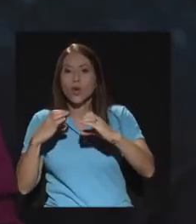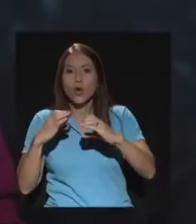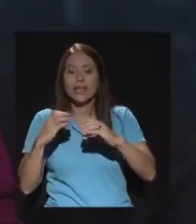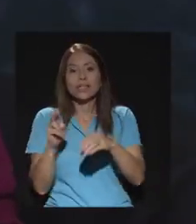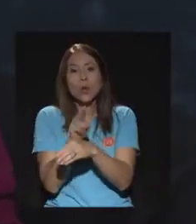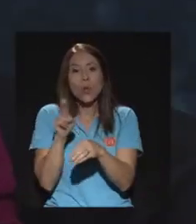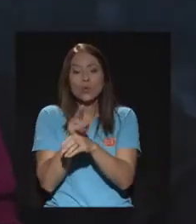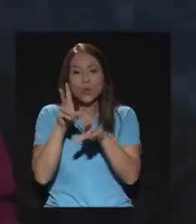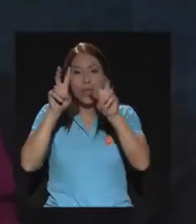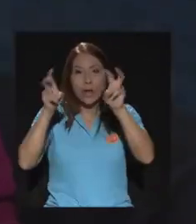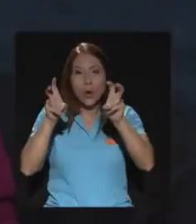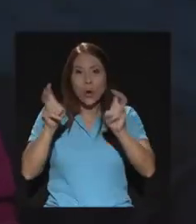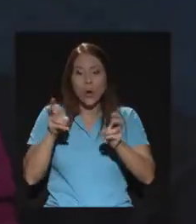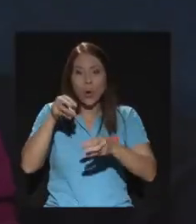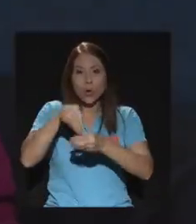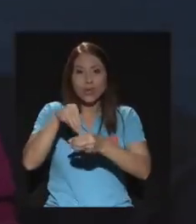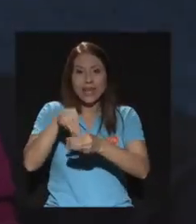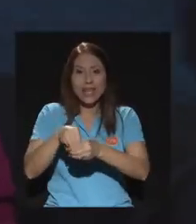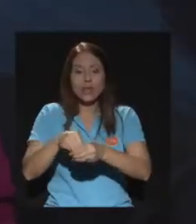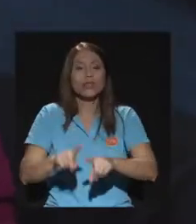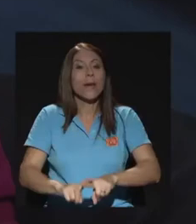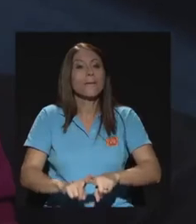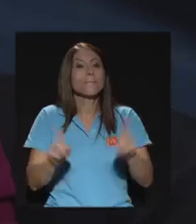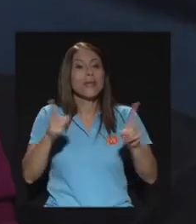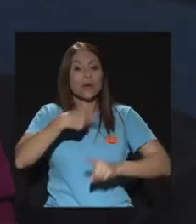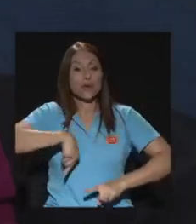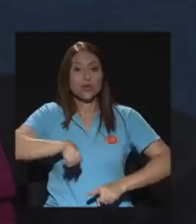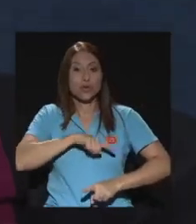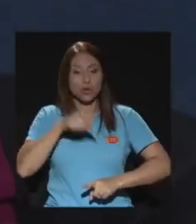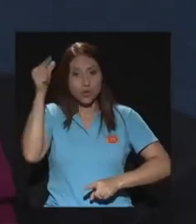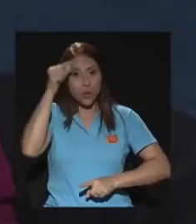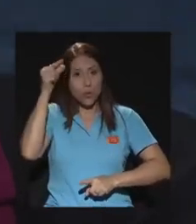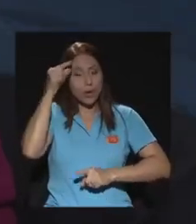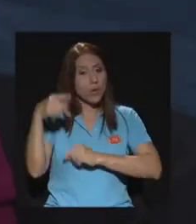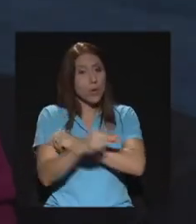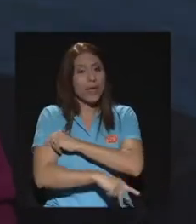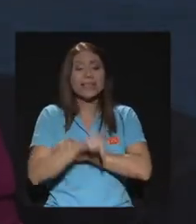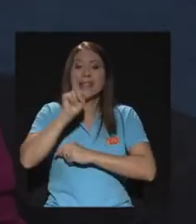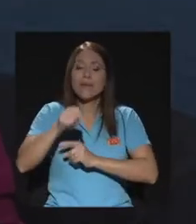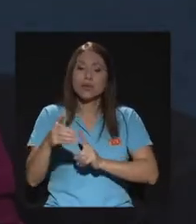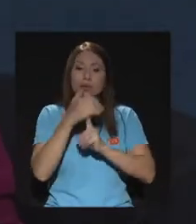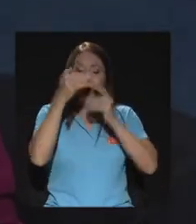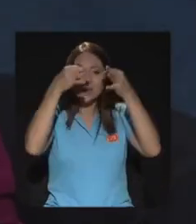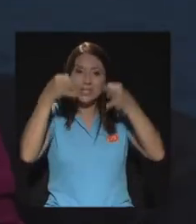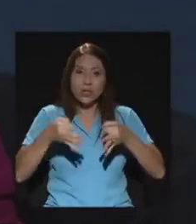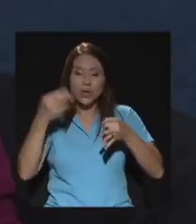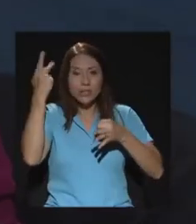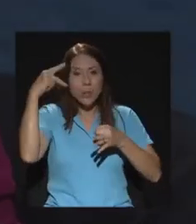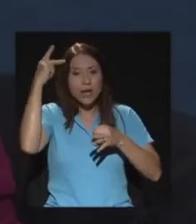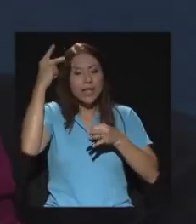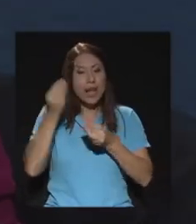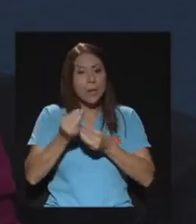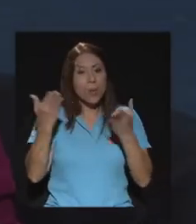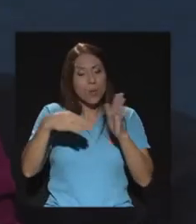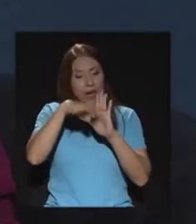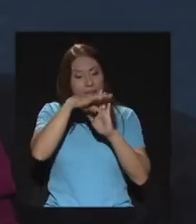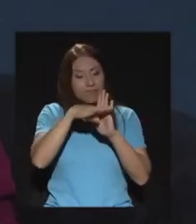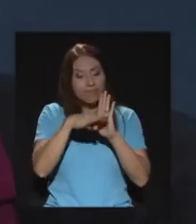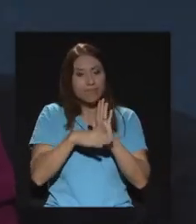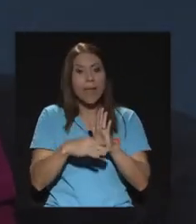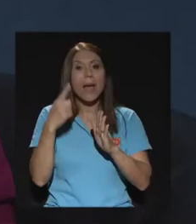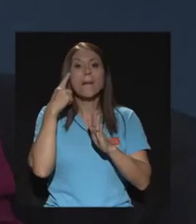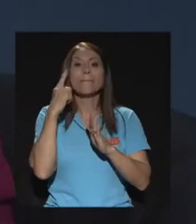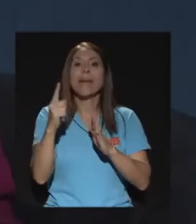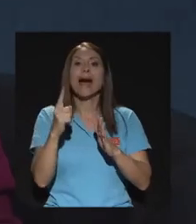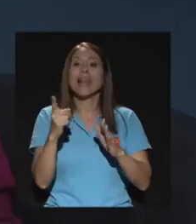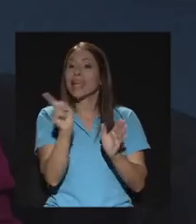pero sin duda vamos a tener como Estado que tomar decisiones de política pública para limitar la concentración